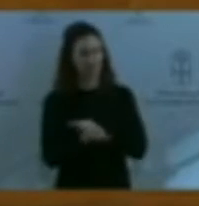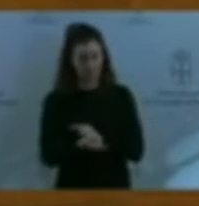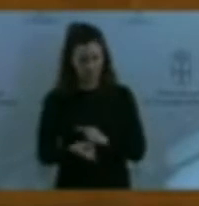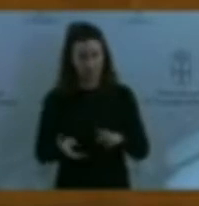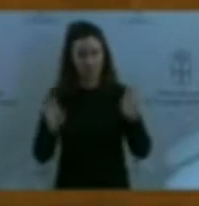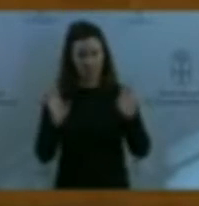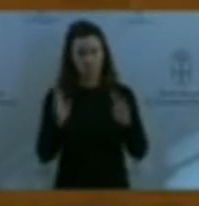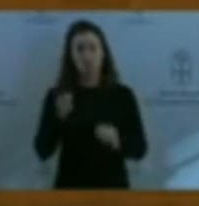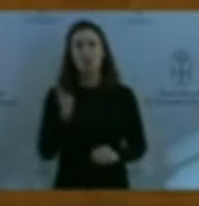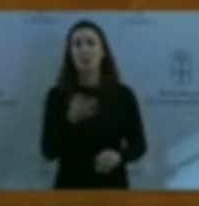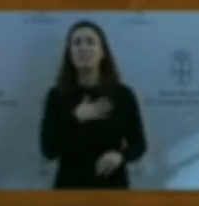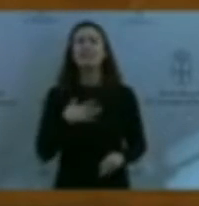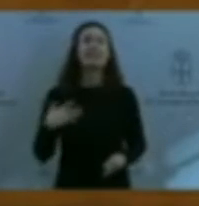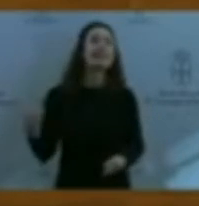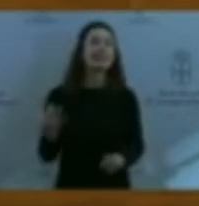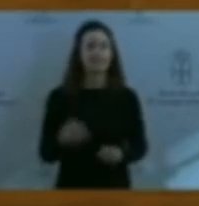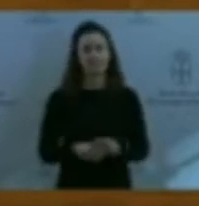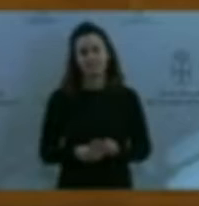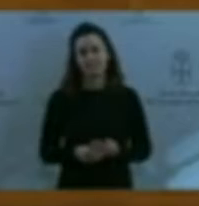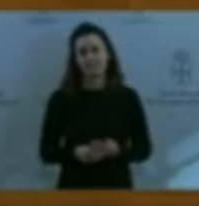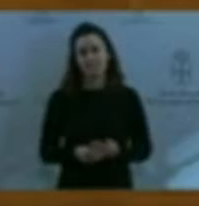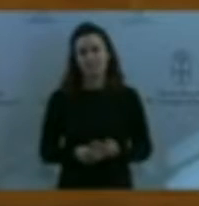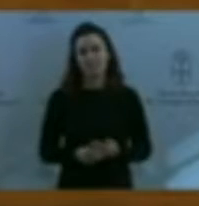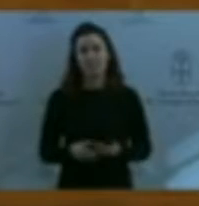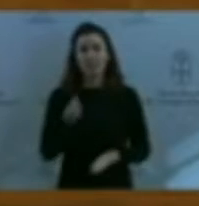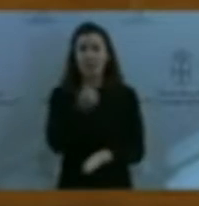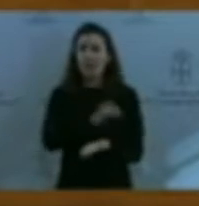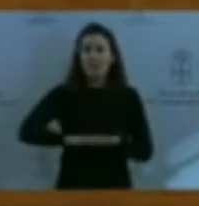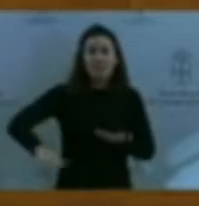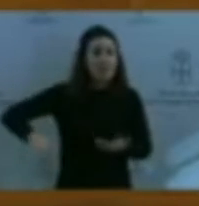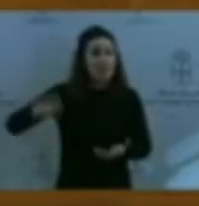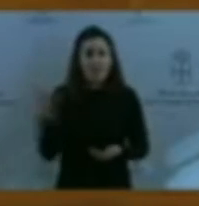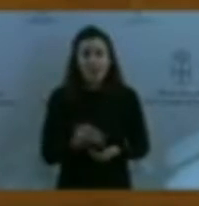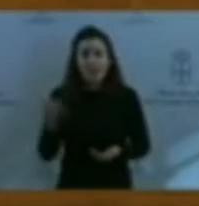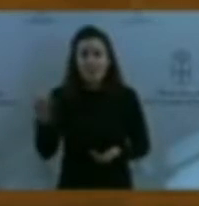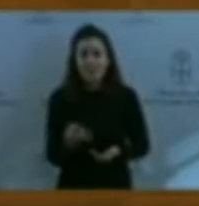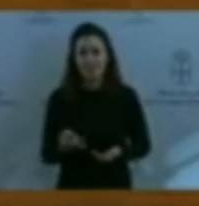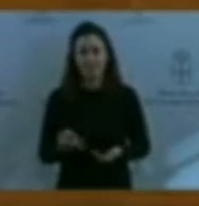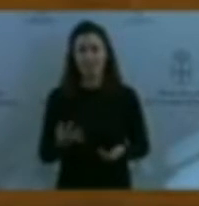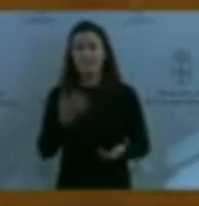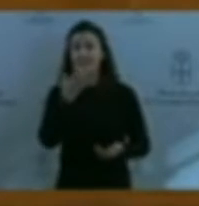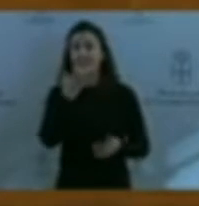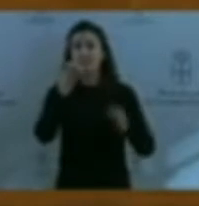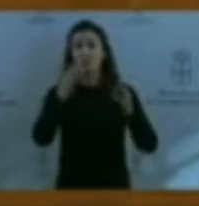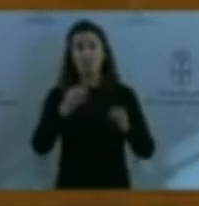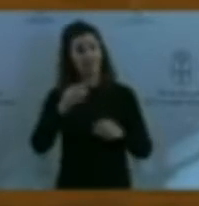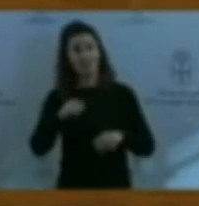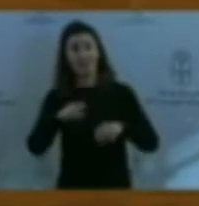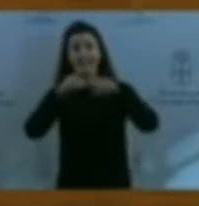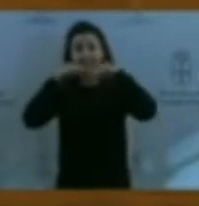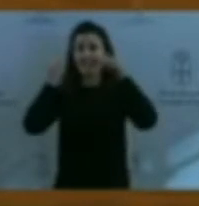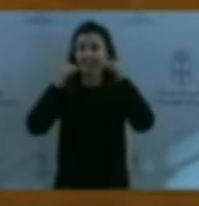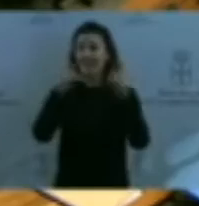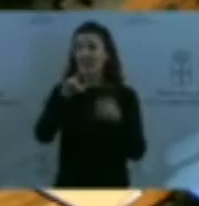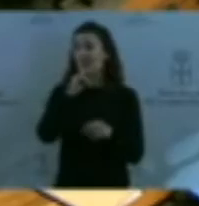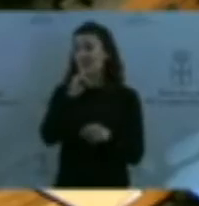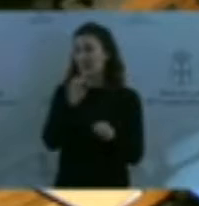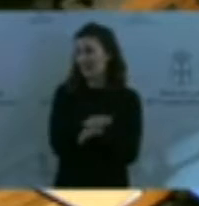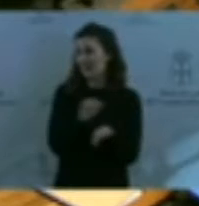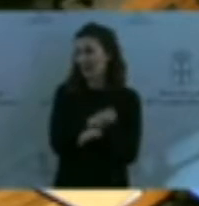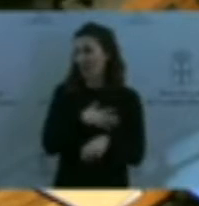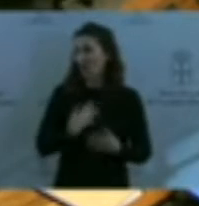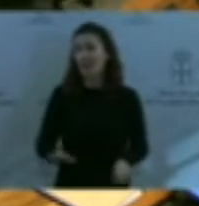exista una garantía. Si la sanidad pública, sí, ríanse todo lo que quieran, ustedes son mucho de reír y de despreciar el trabajo de los